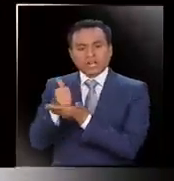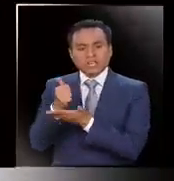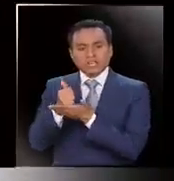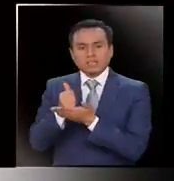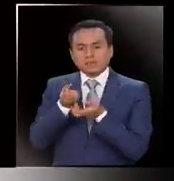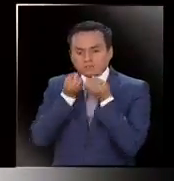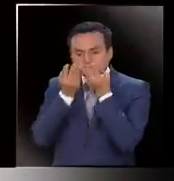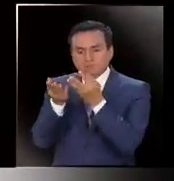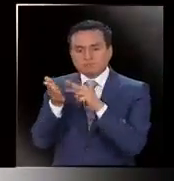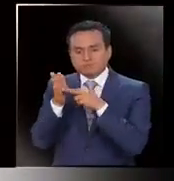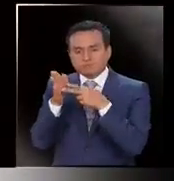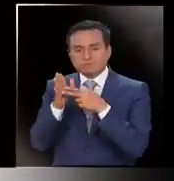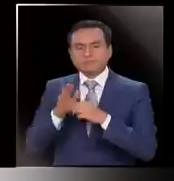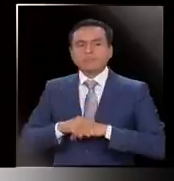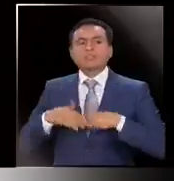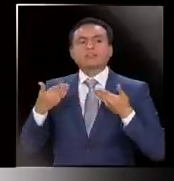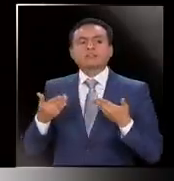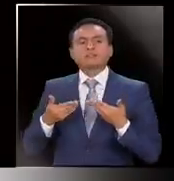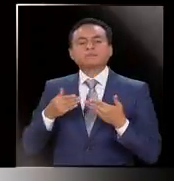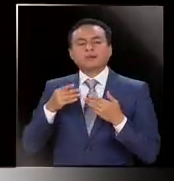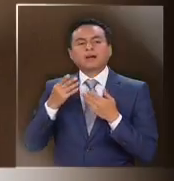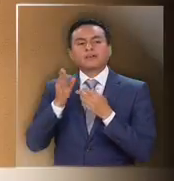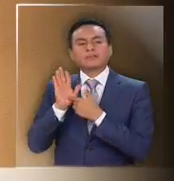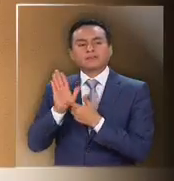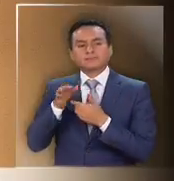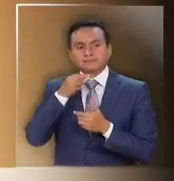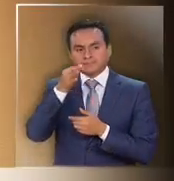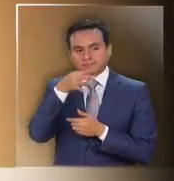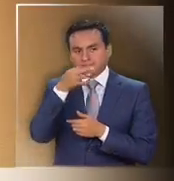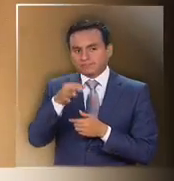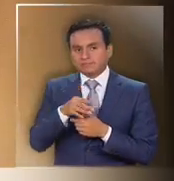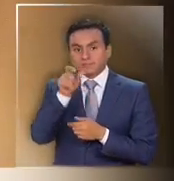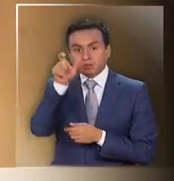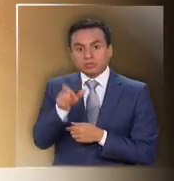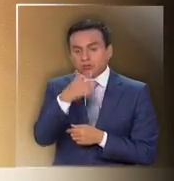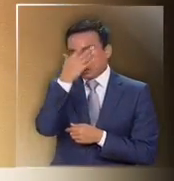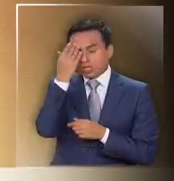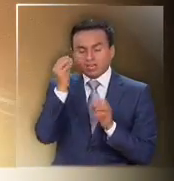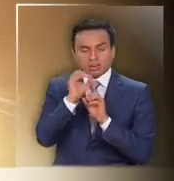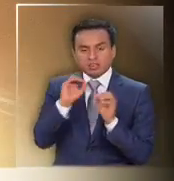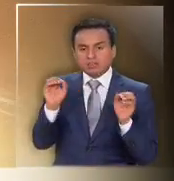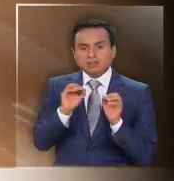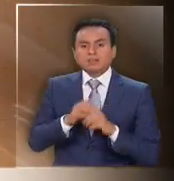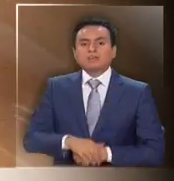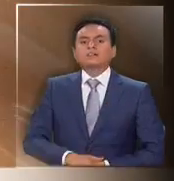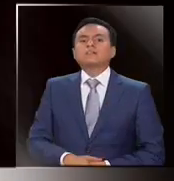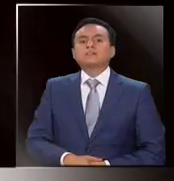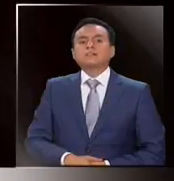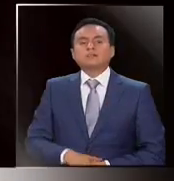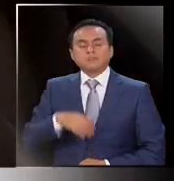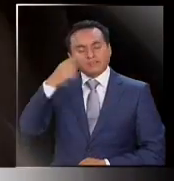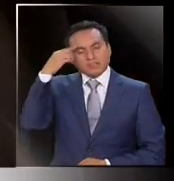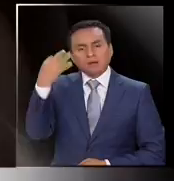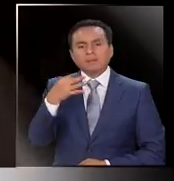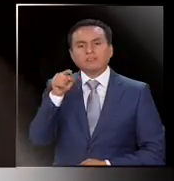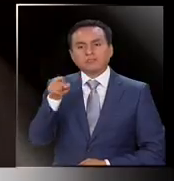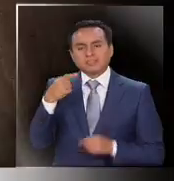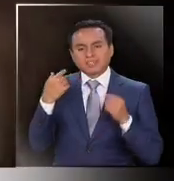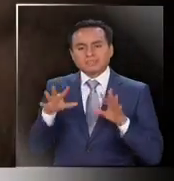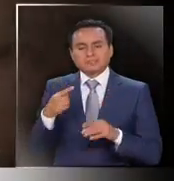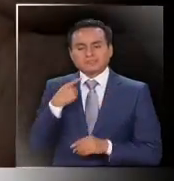diera a conocer el caso. Ahora sigamos con el relato. La persona no se acuerda de nada, pero efectivamente esto le